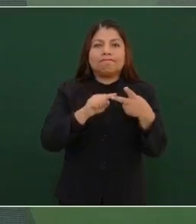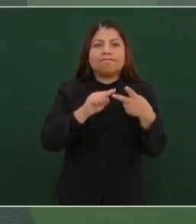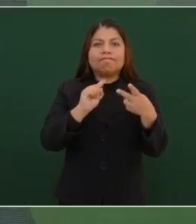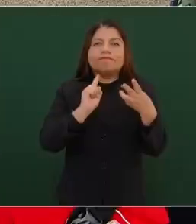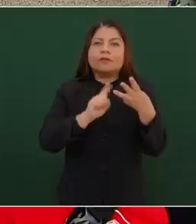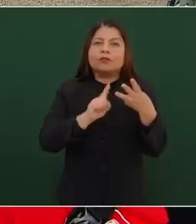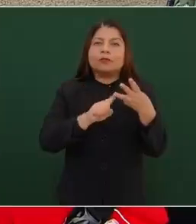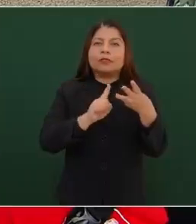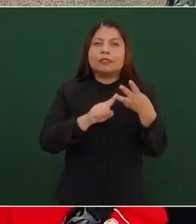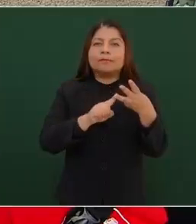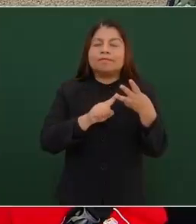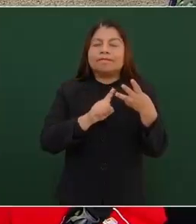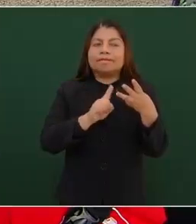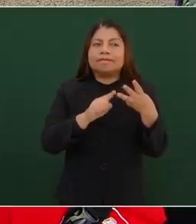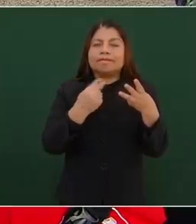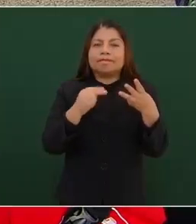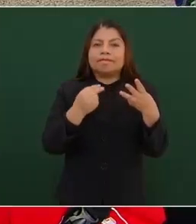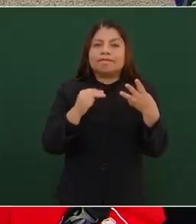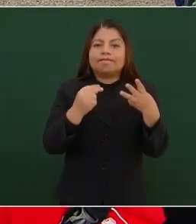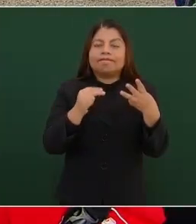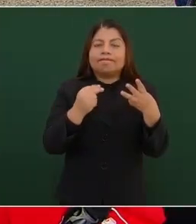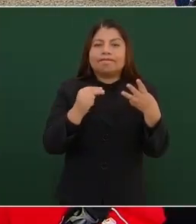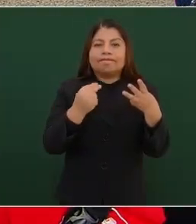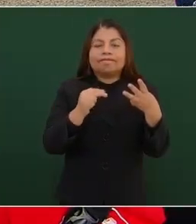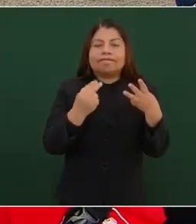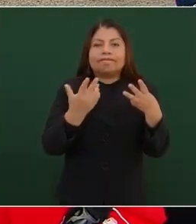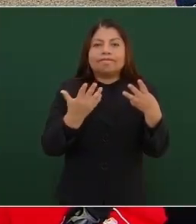No, no,